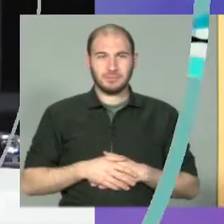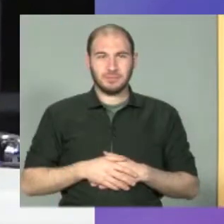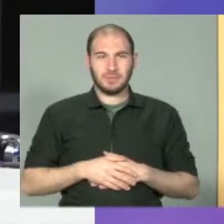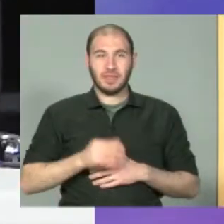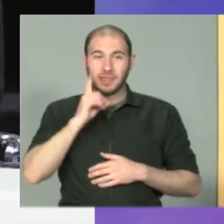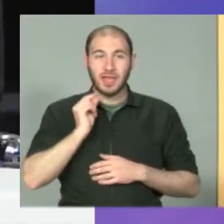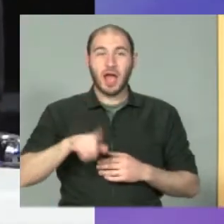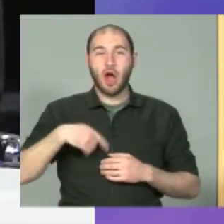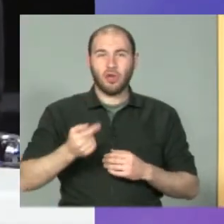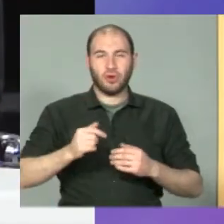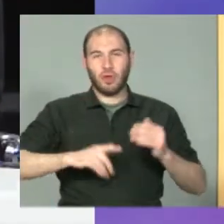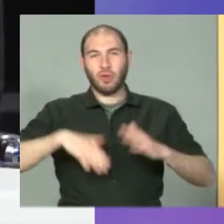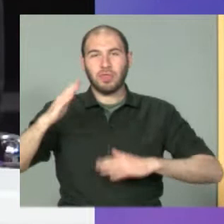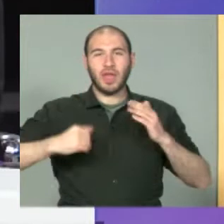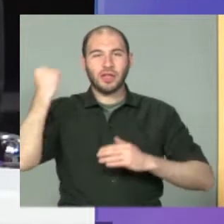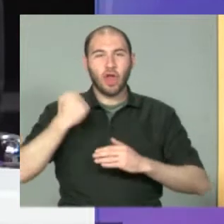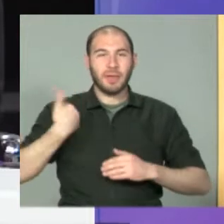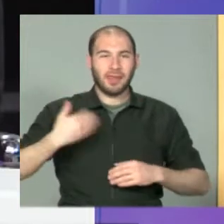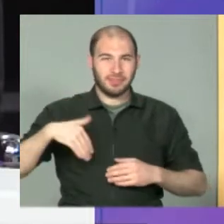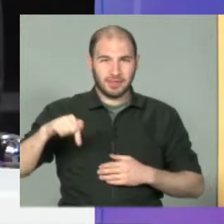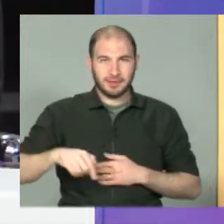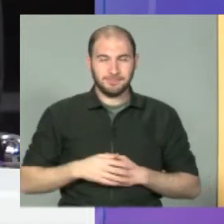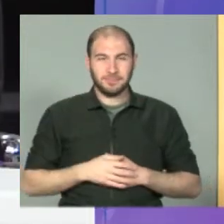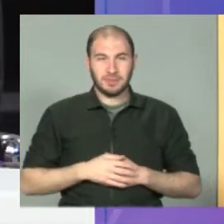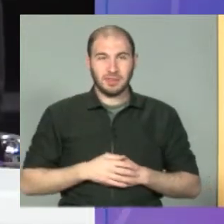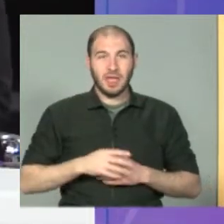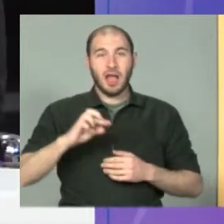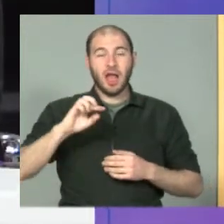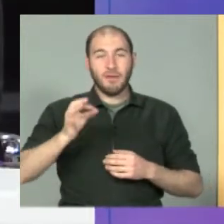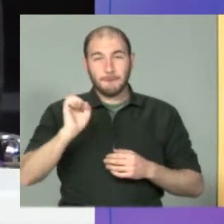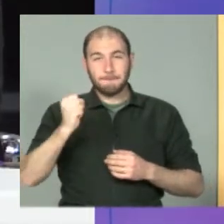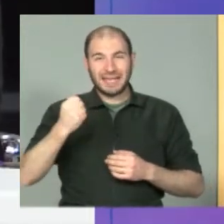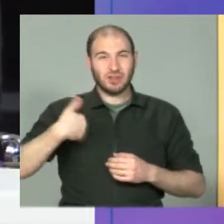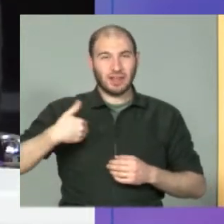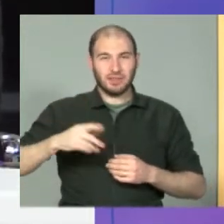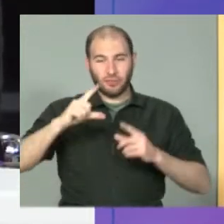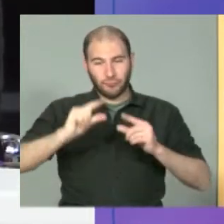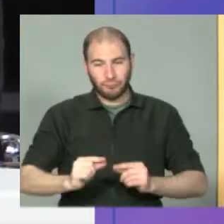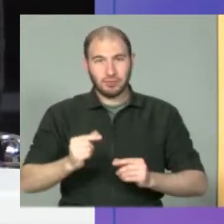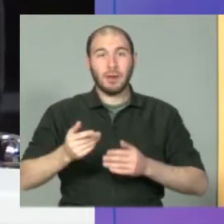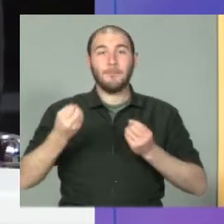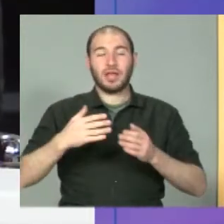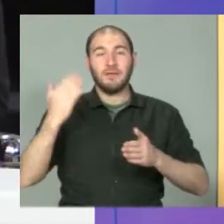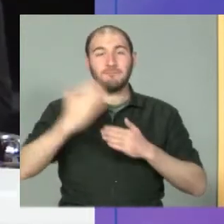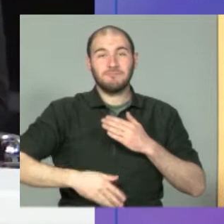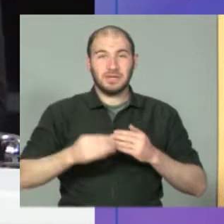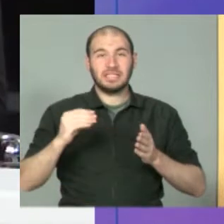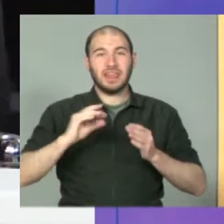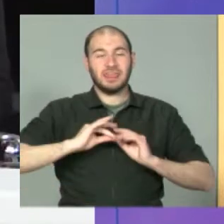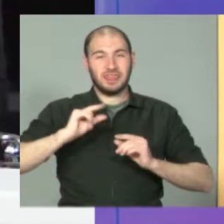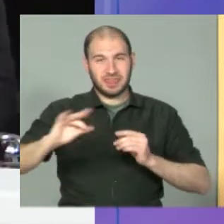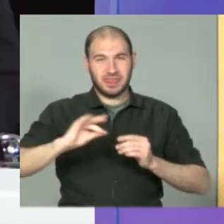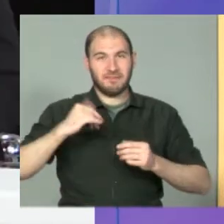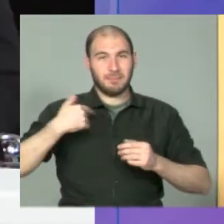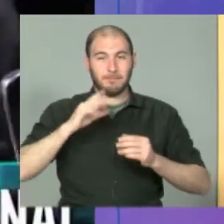Otra jornada de inestabilidad económica para Argentina. Su divisa ha vuelto a caer de cara al vencimiento de títulos de la deuda a corto